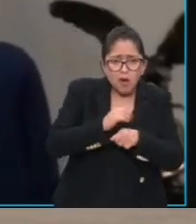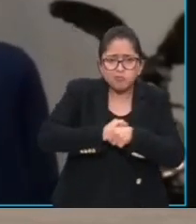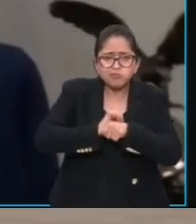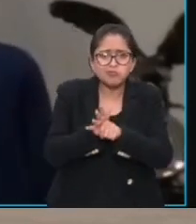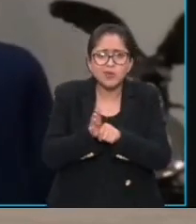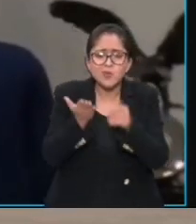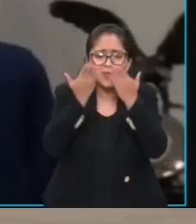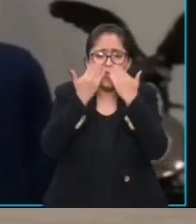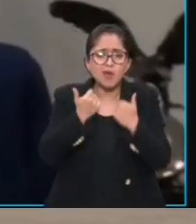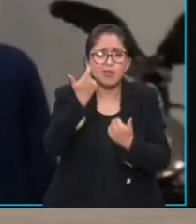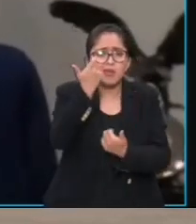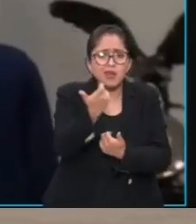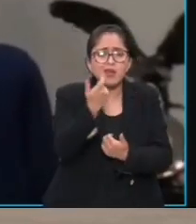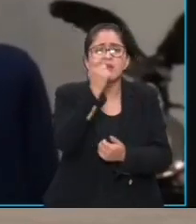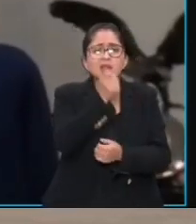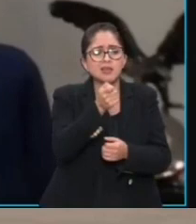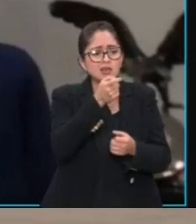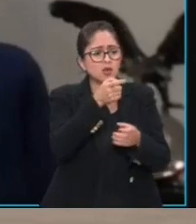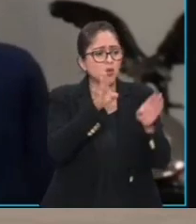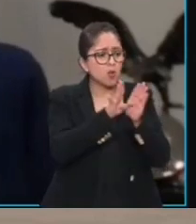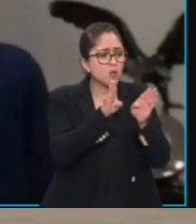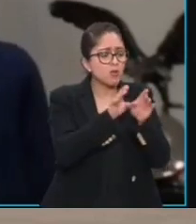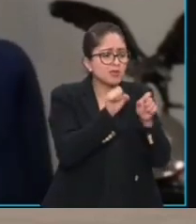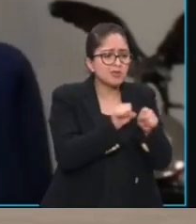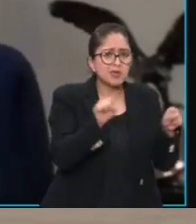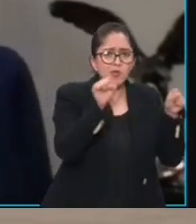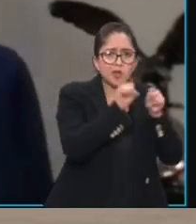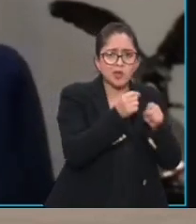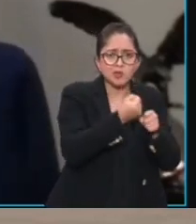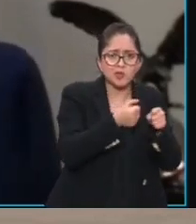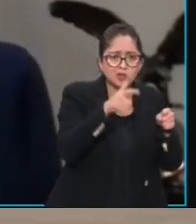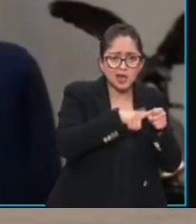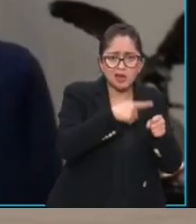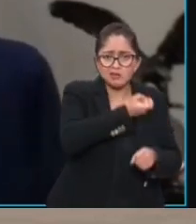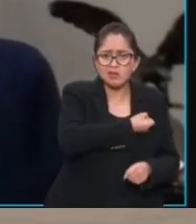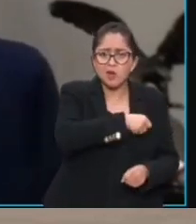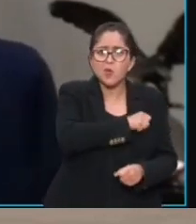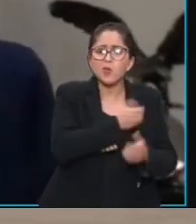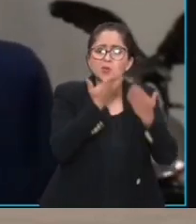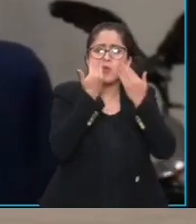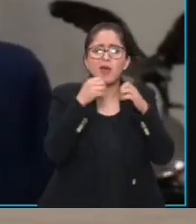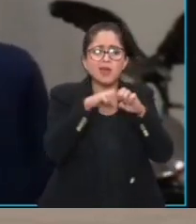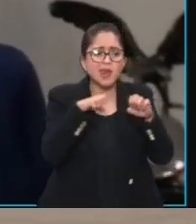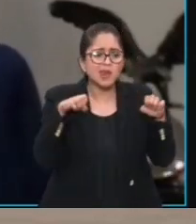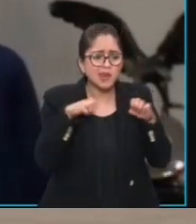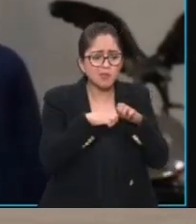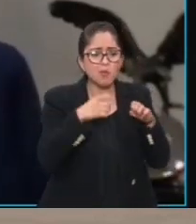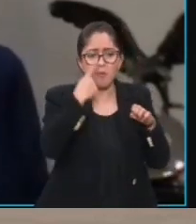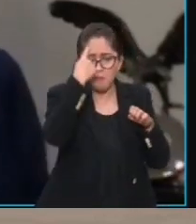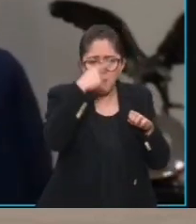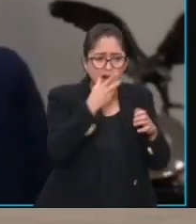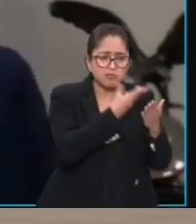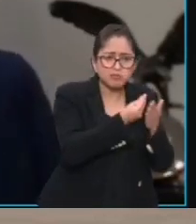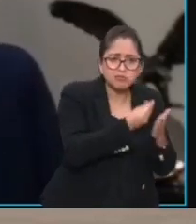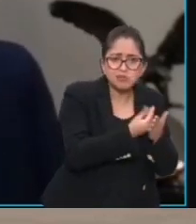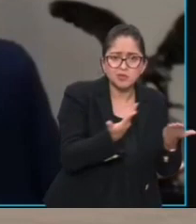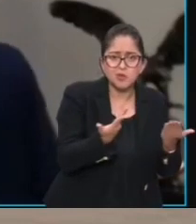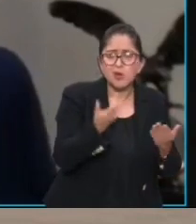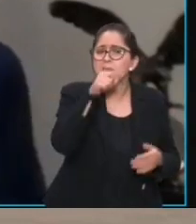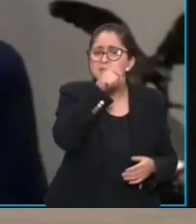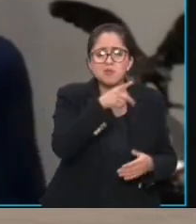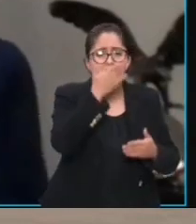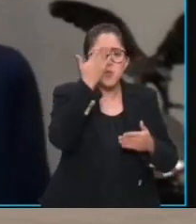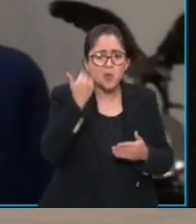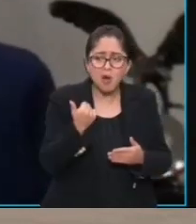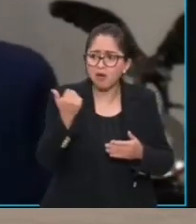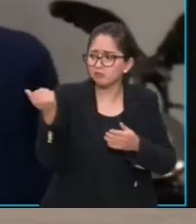fondo de seguridad social en salud con el equipamiento. No se hicieron las pruebas a tiempo. No se tenía el equipamiento a